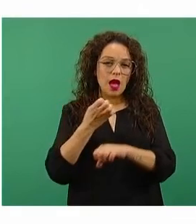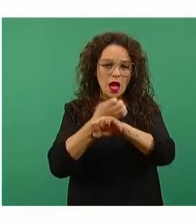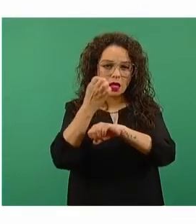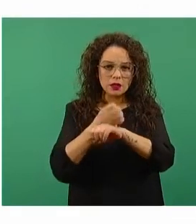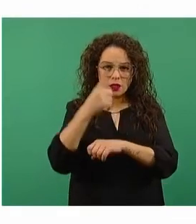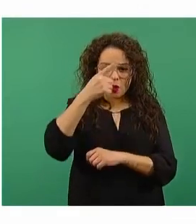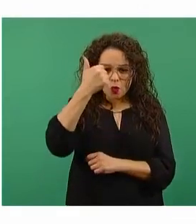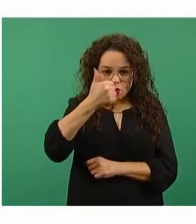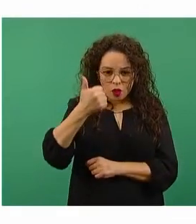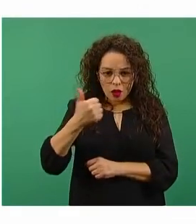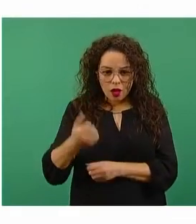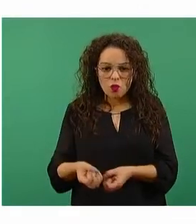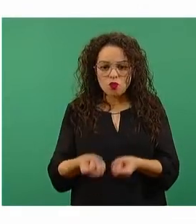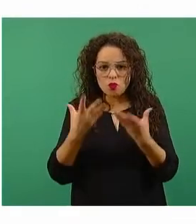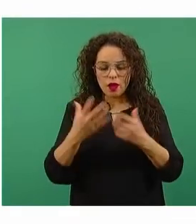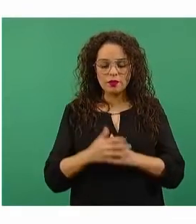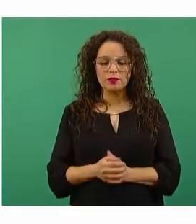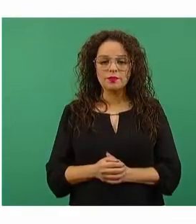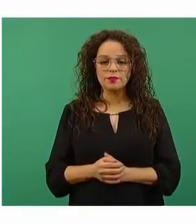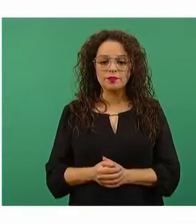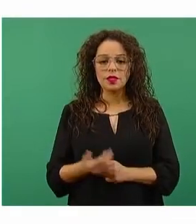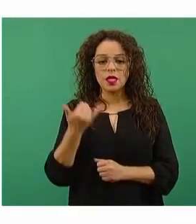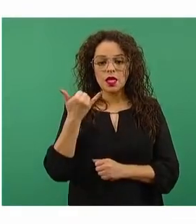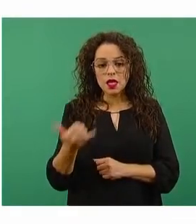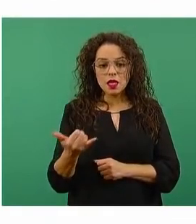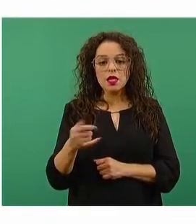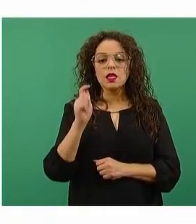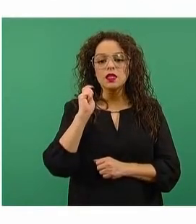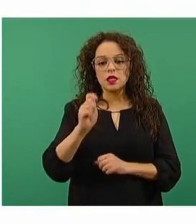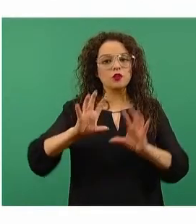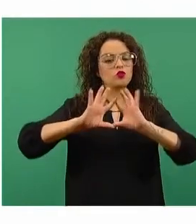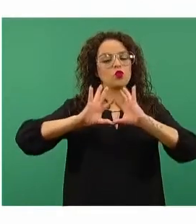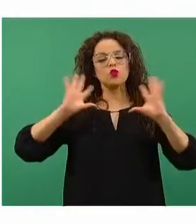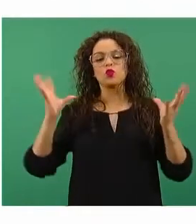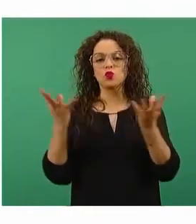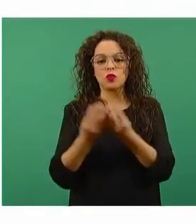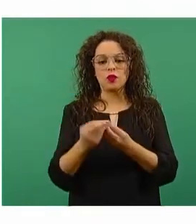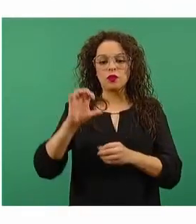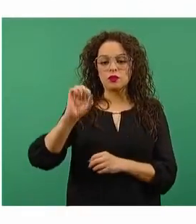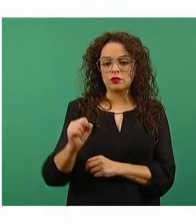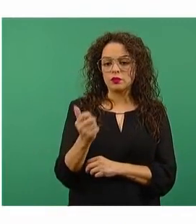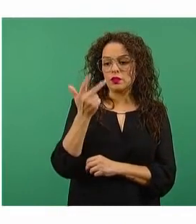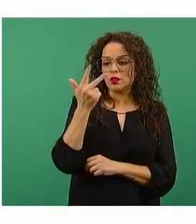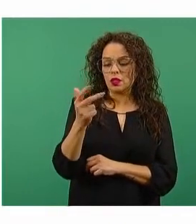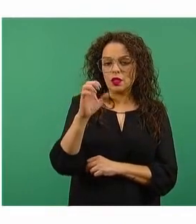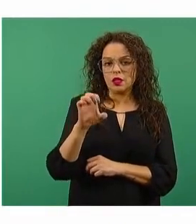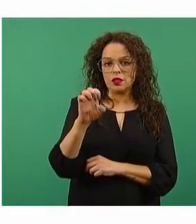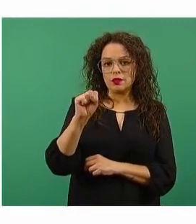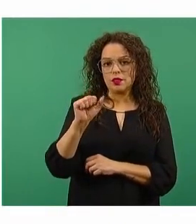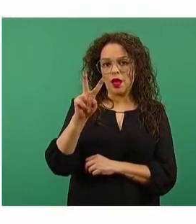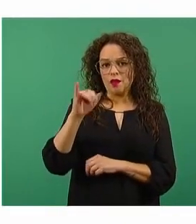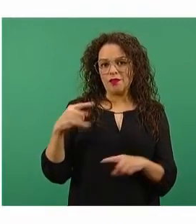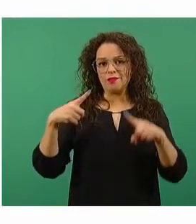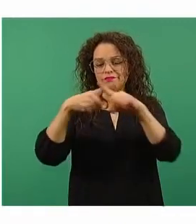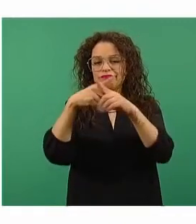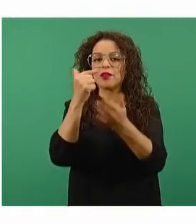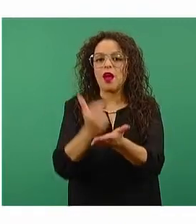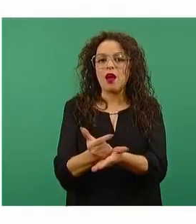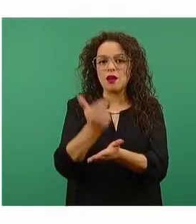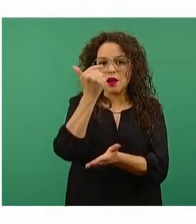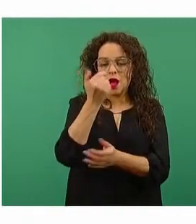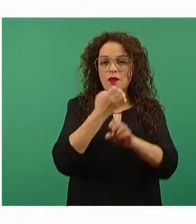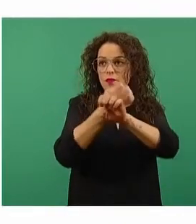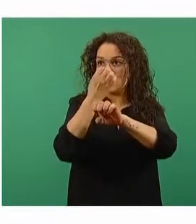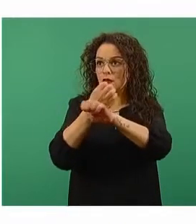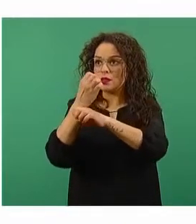actualmente hospitalizadas y tenemos obviamente la distribución total de las 68 ESAVIS graves en cada una de las